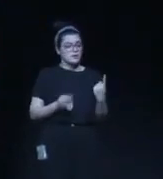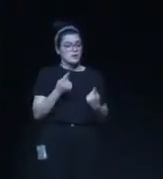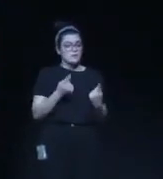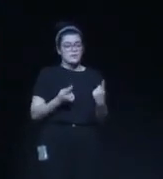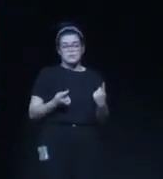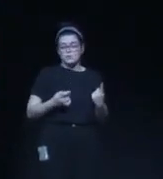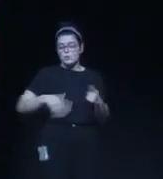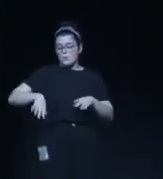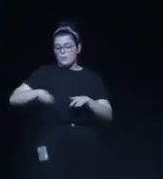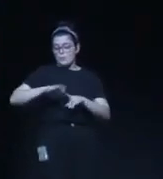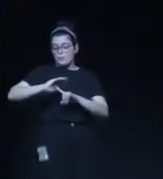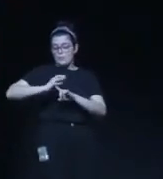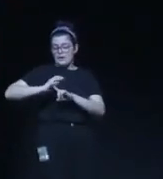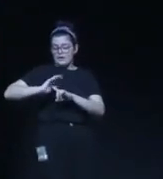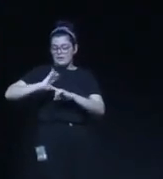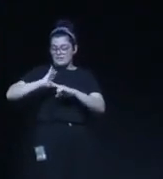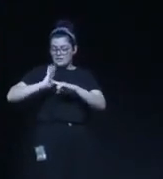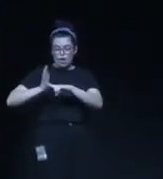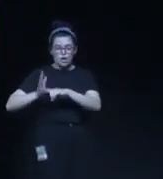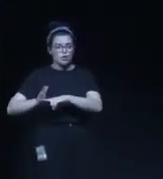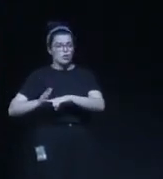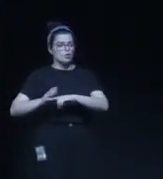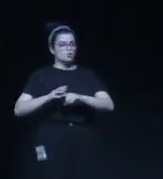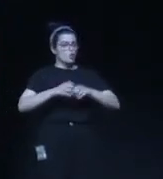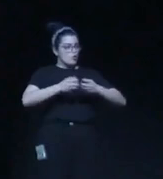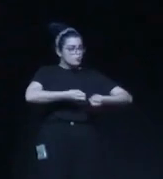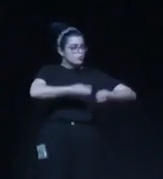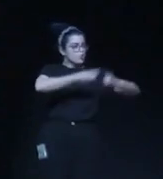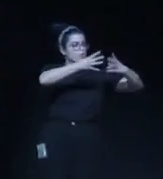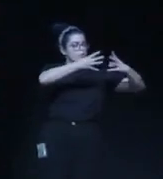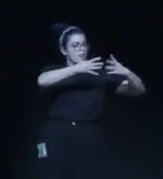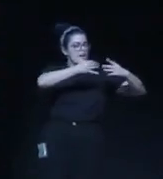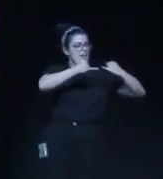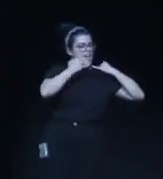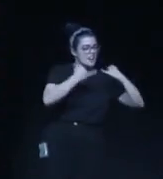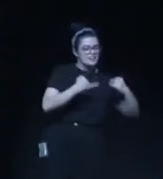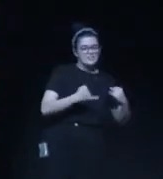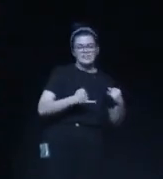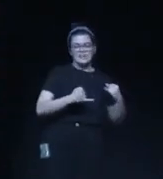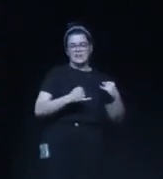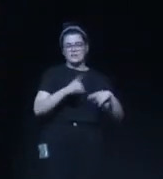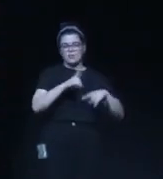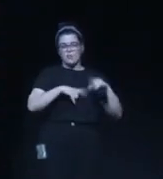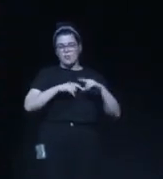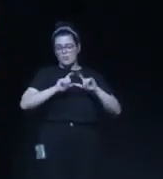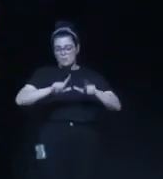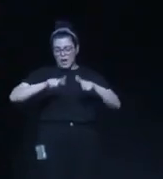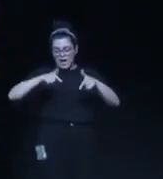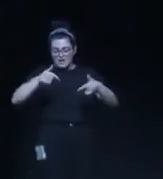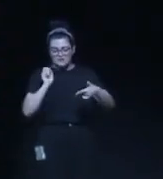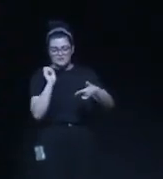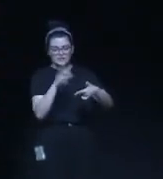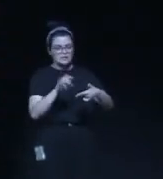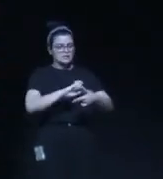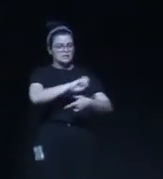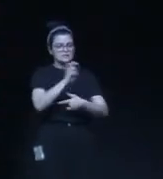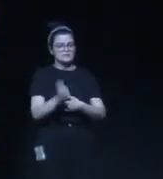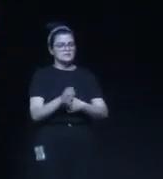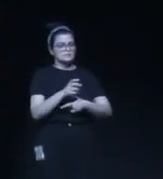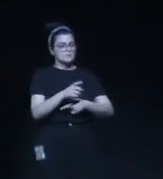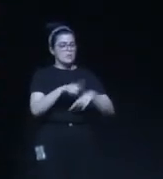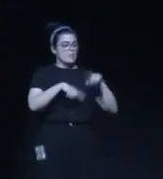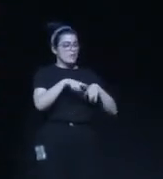eólicos, otros con infraestructuras eléctricas, otros con el tren de alta velocidad, con mega invernaderos. Entonces,